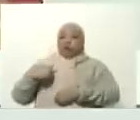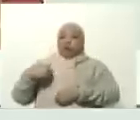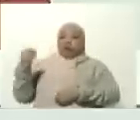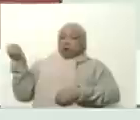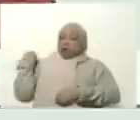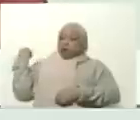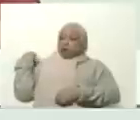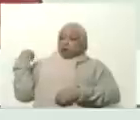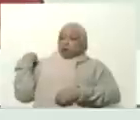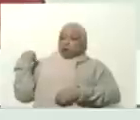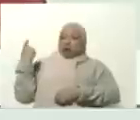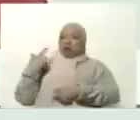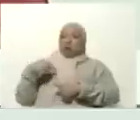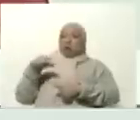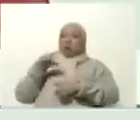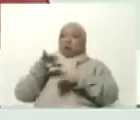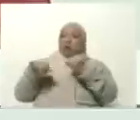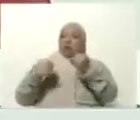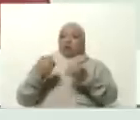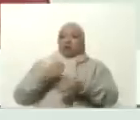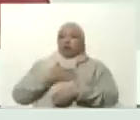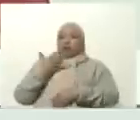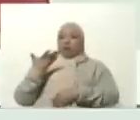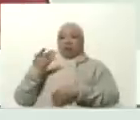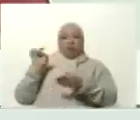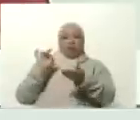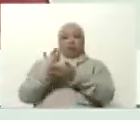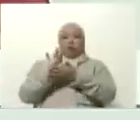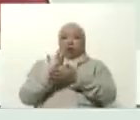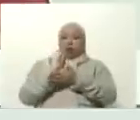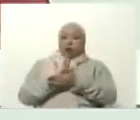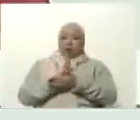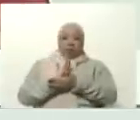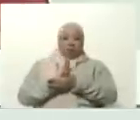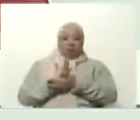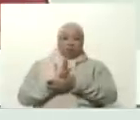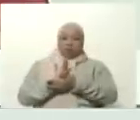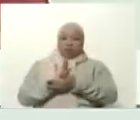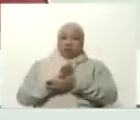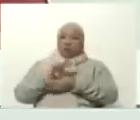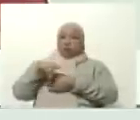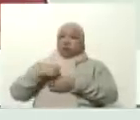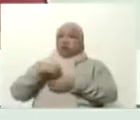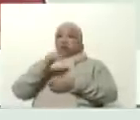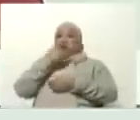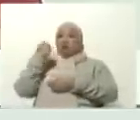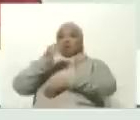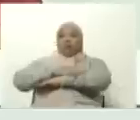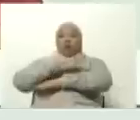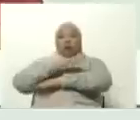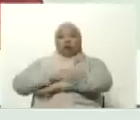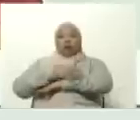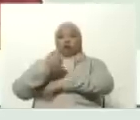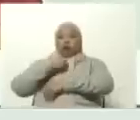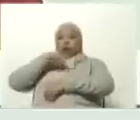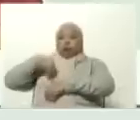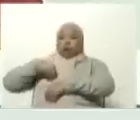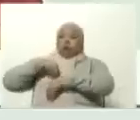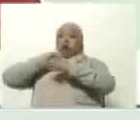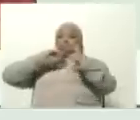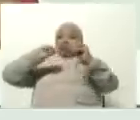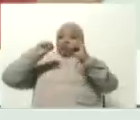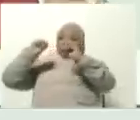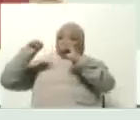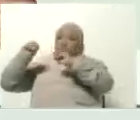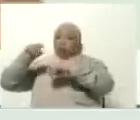no nos han podido sacar ni nos podrán sacar. Y nosotros tenemos moral para reclamar, porque esa plata es de los venezolanos y